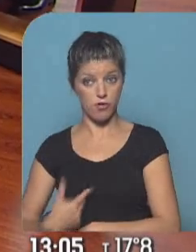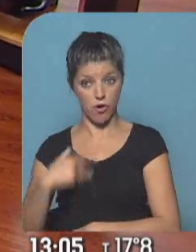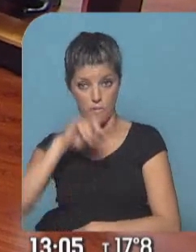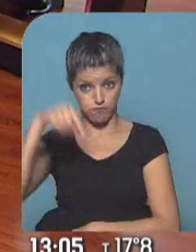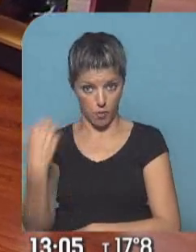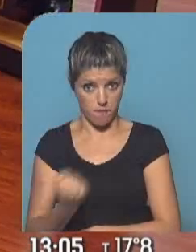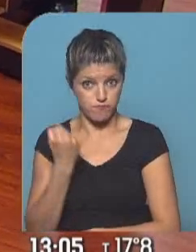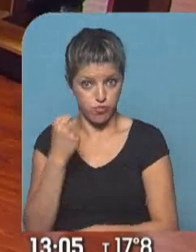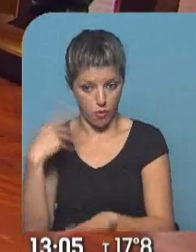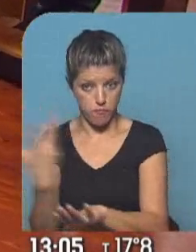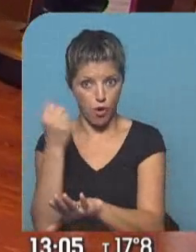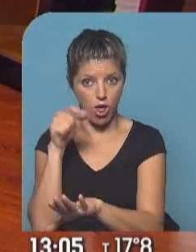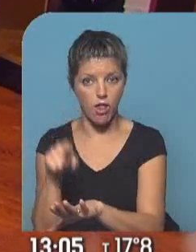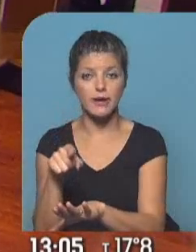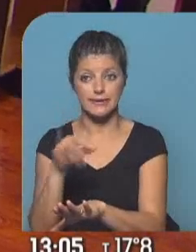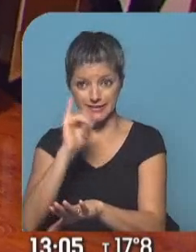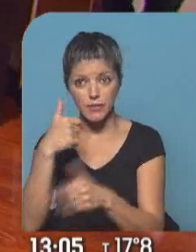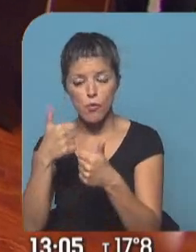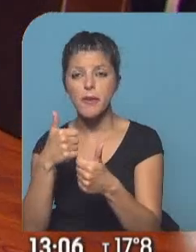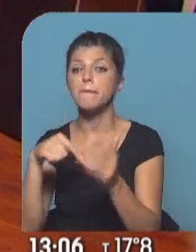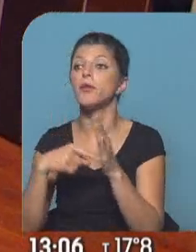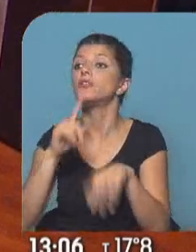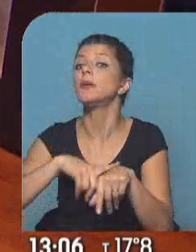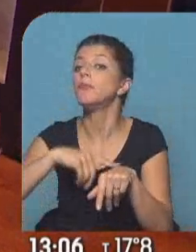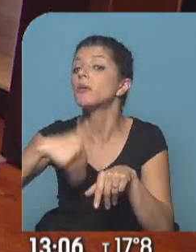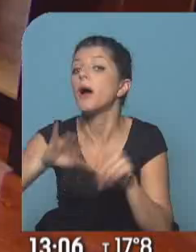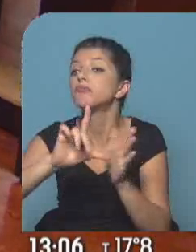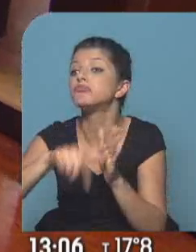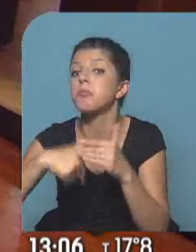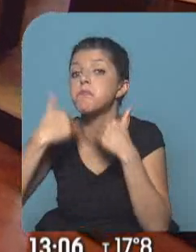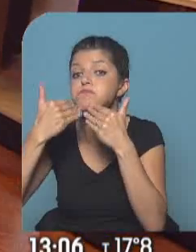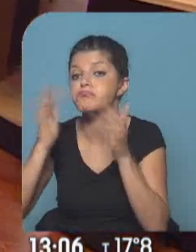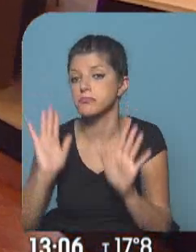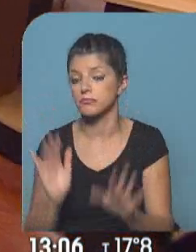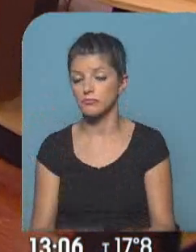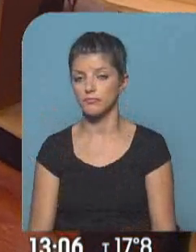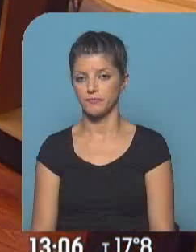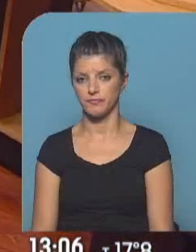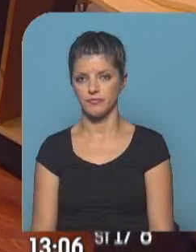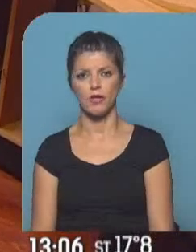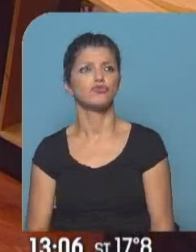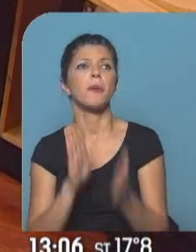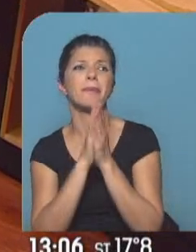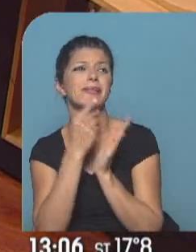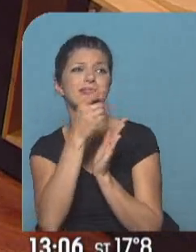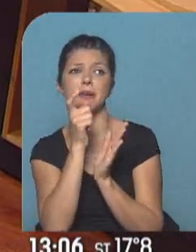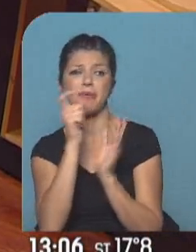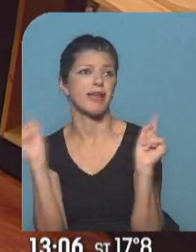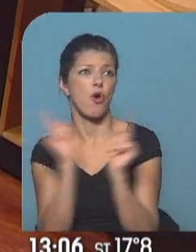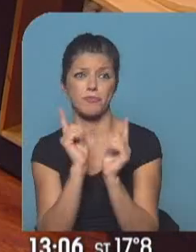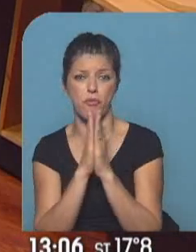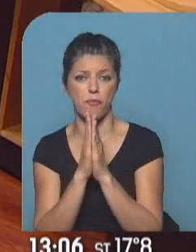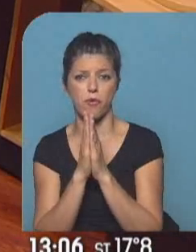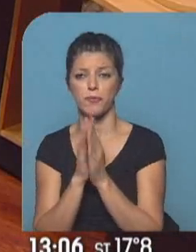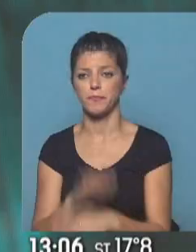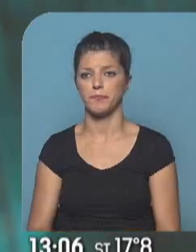la iniciativa, pero no sabemos por cuánto tiempo y quizás es por poco tiempo también, ¿no? Te voy a pedir respuestas más cortas, Sí. que así te Sí, preguntan los compañeros.